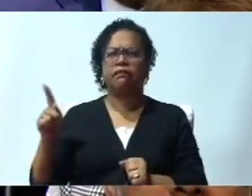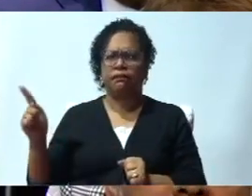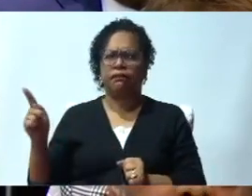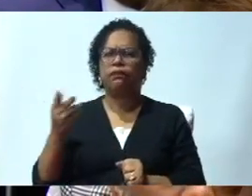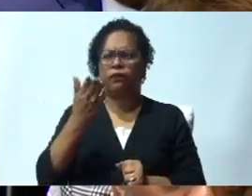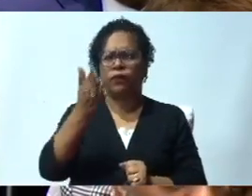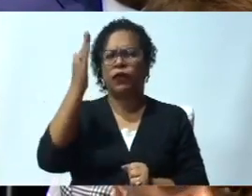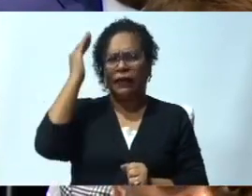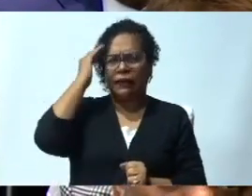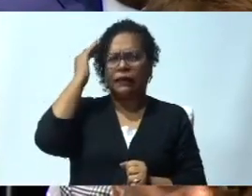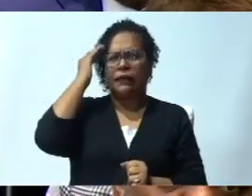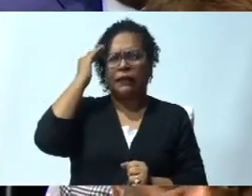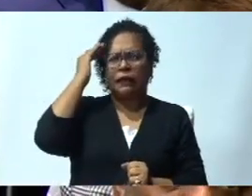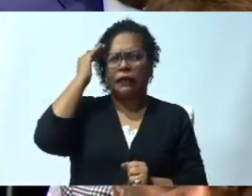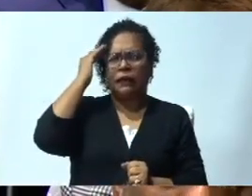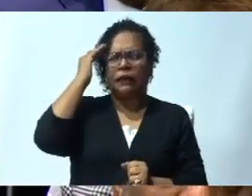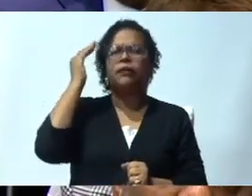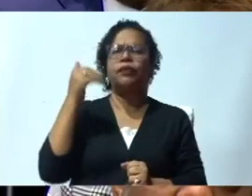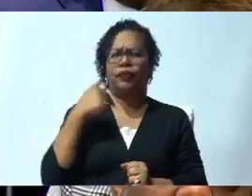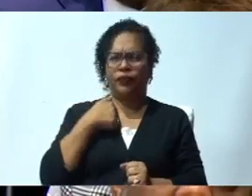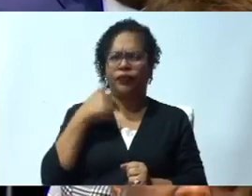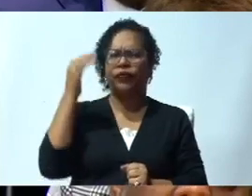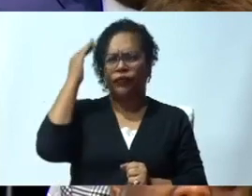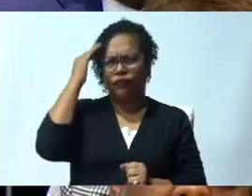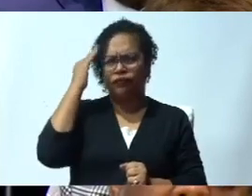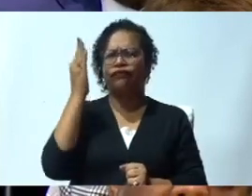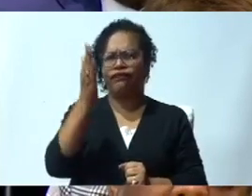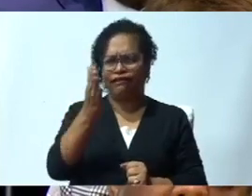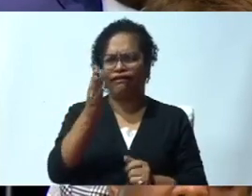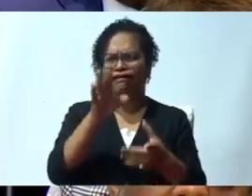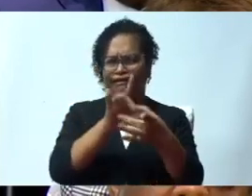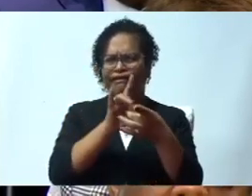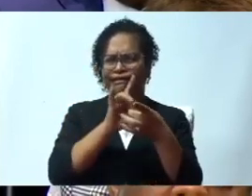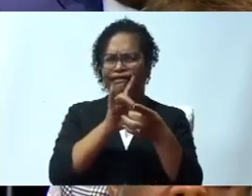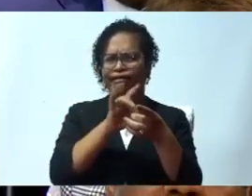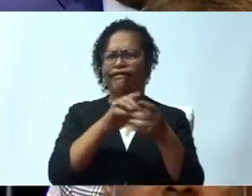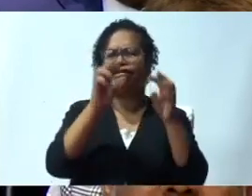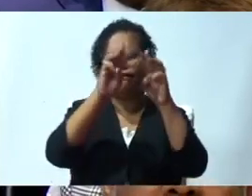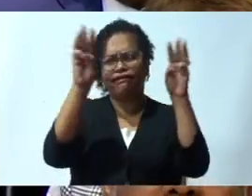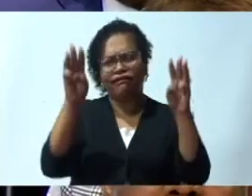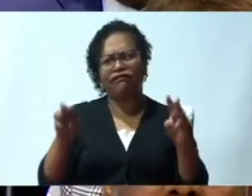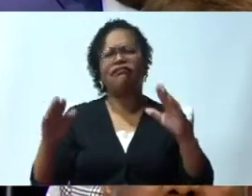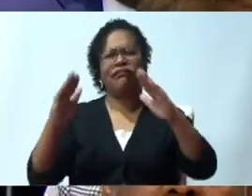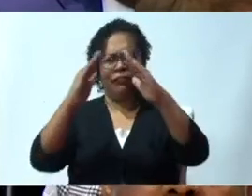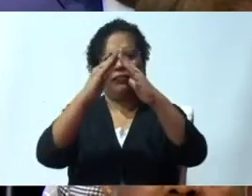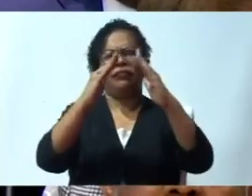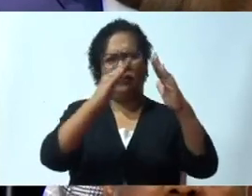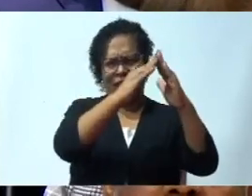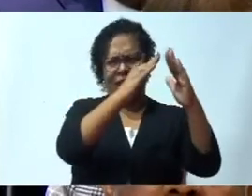muy buenas relaciones con las personas que dirigen el Ministerio de la Vivienda, que por favor,